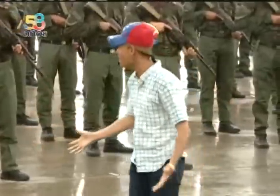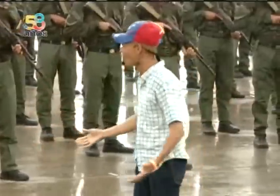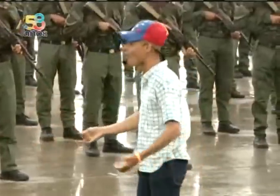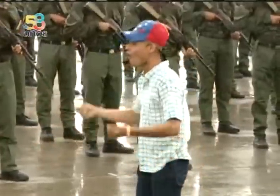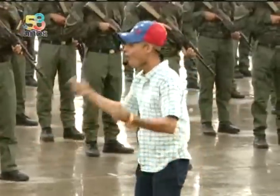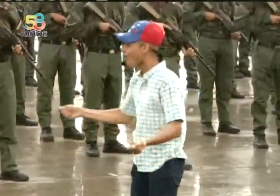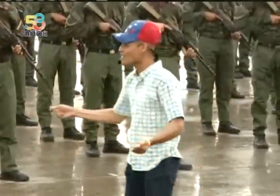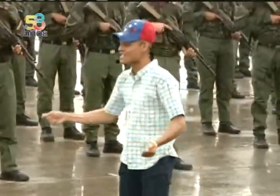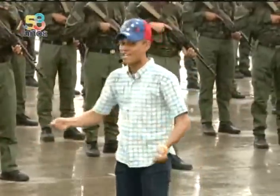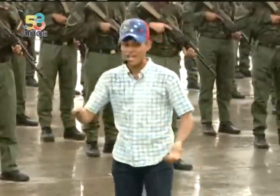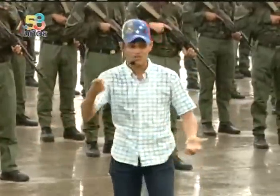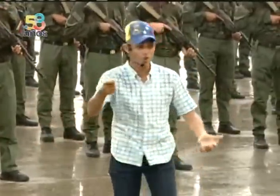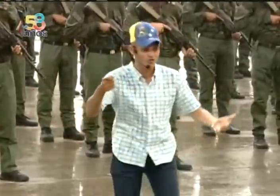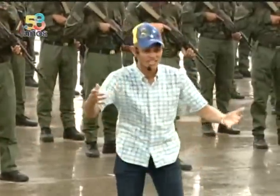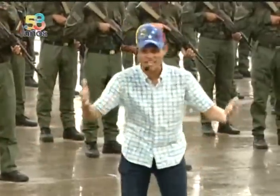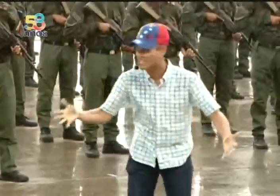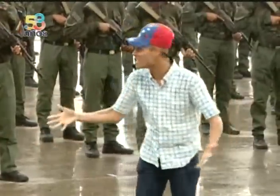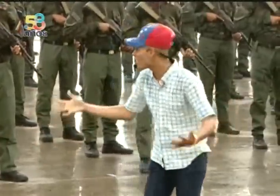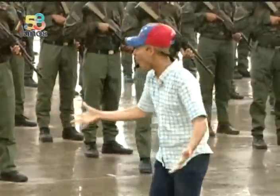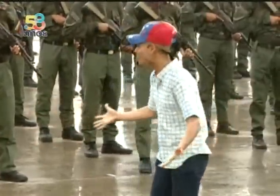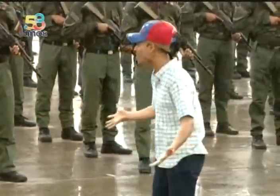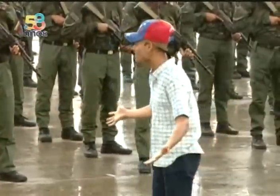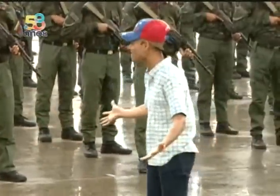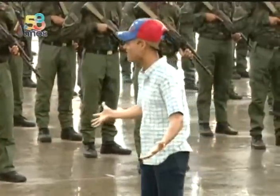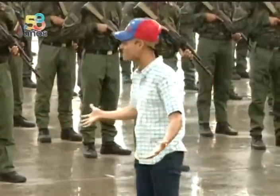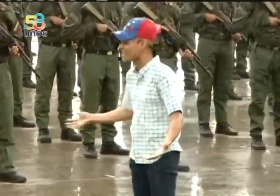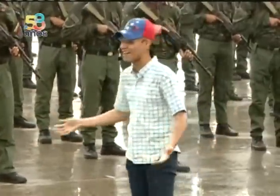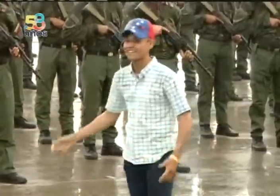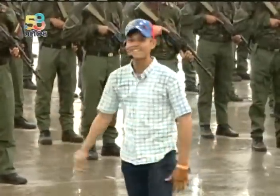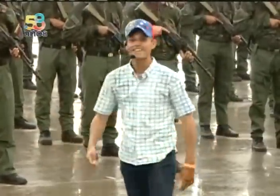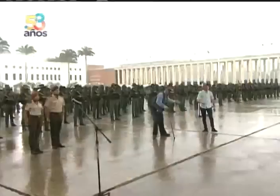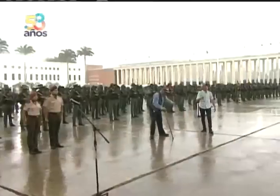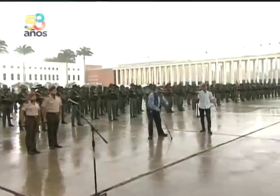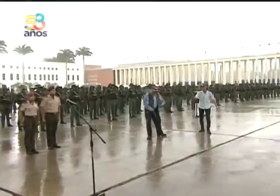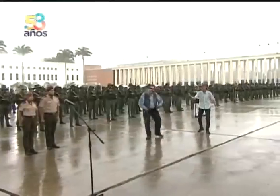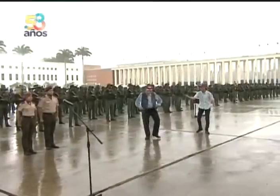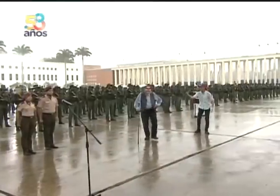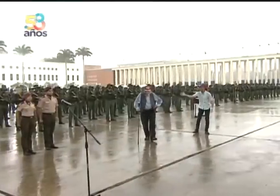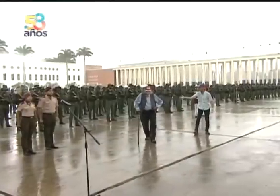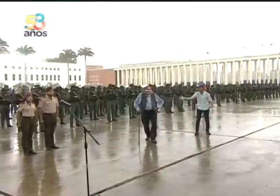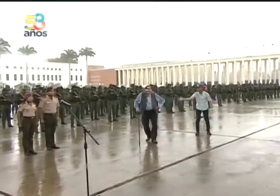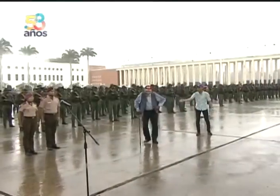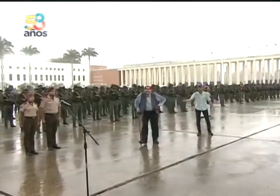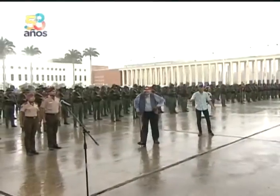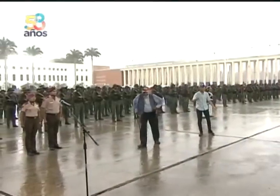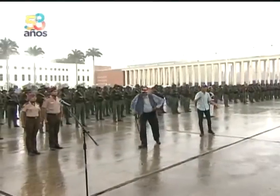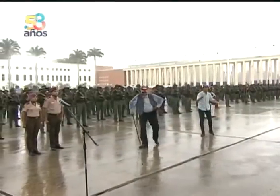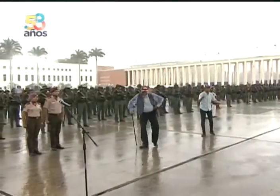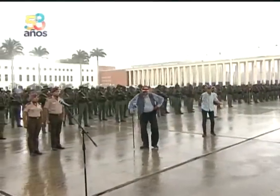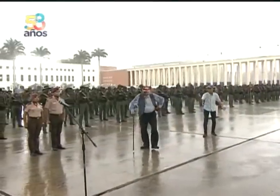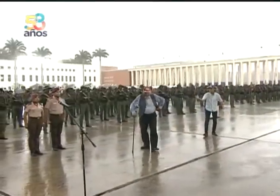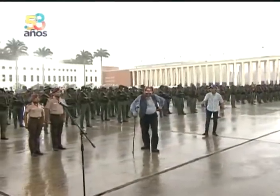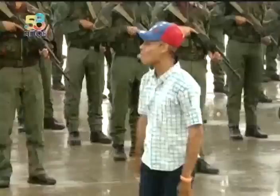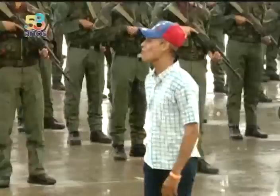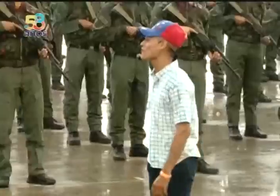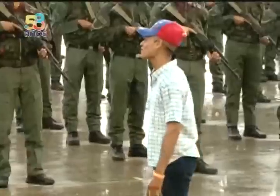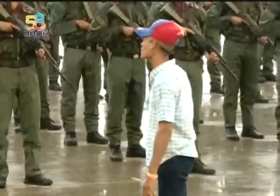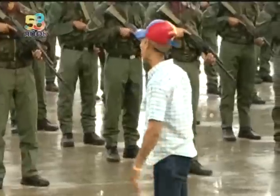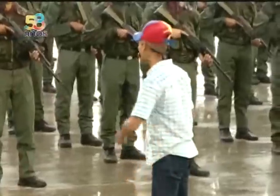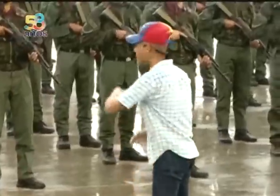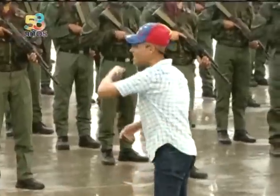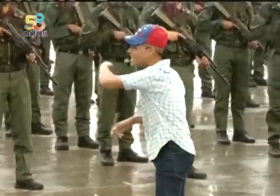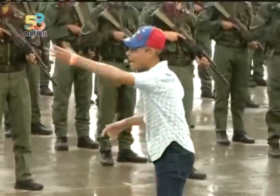y viviendo hoy en sus 85 años de existencia. Así como el modernismo, la